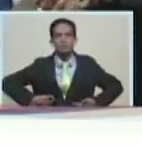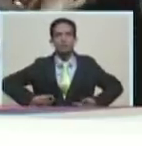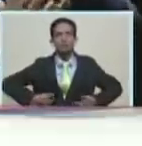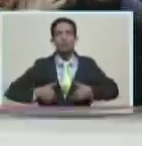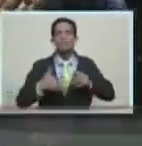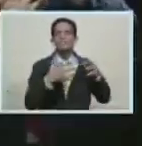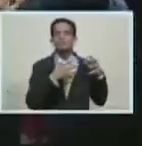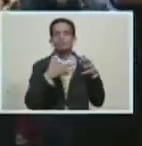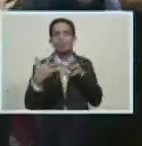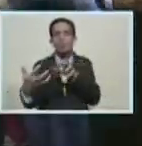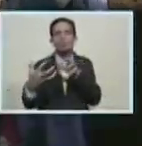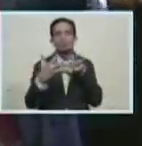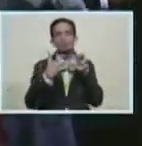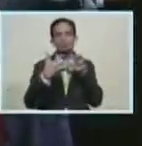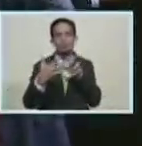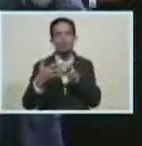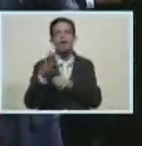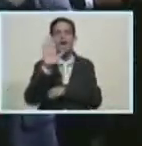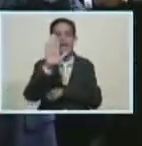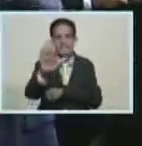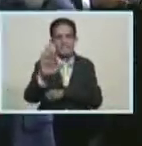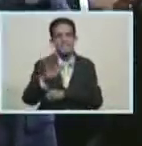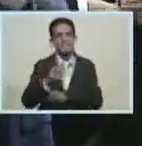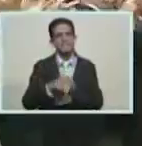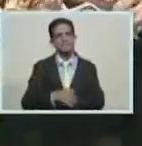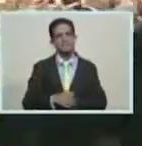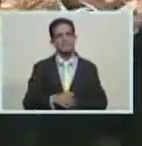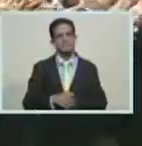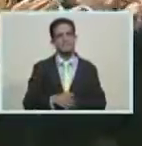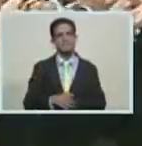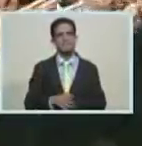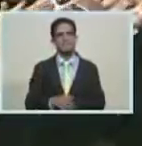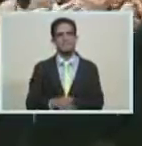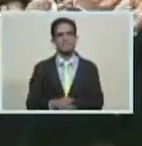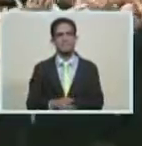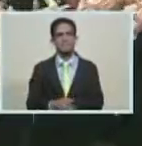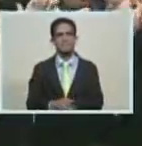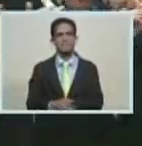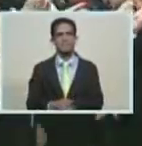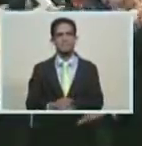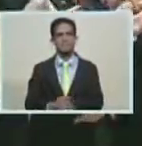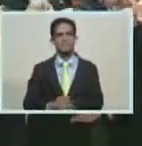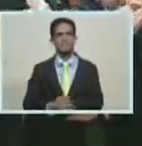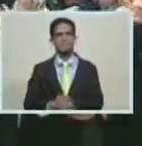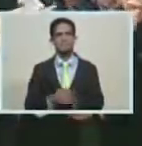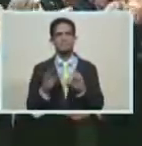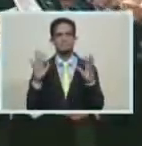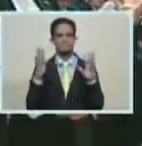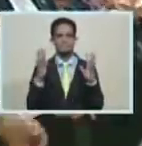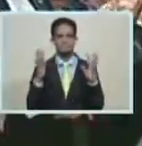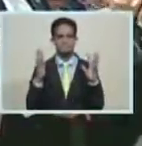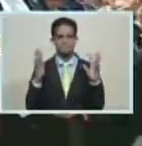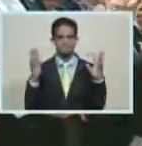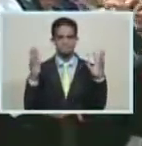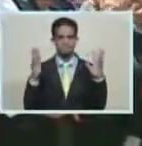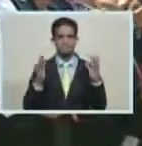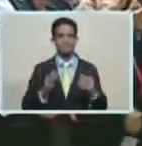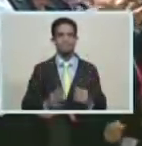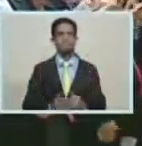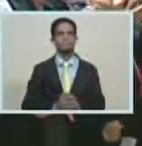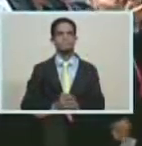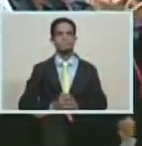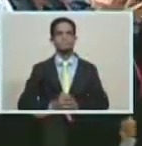lucha. Así será, amén, así será.